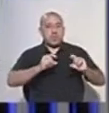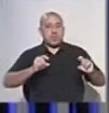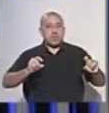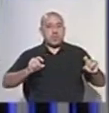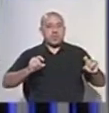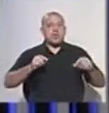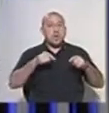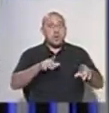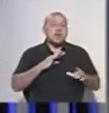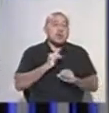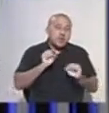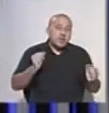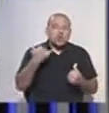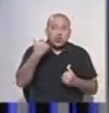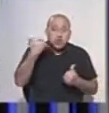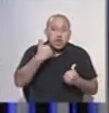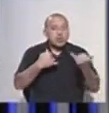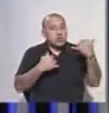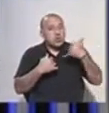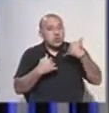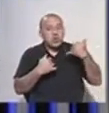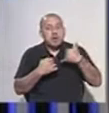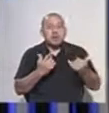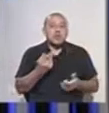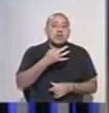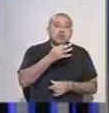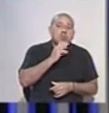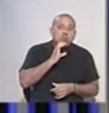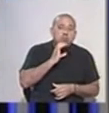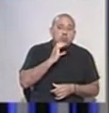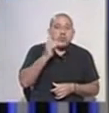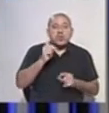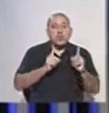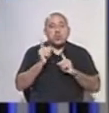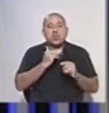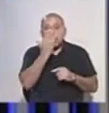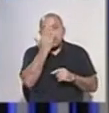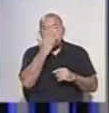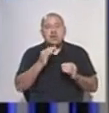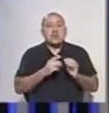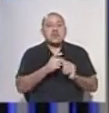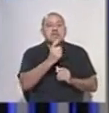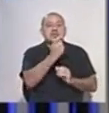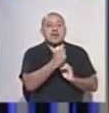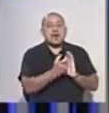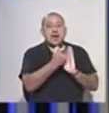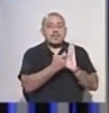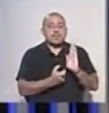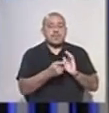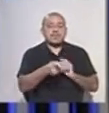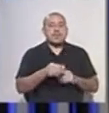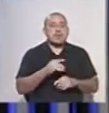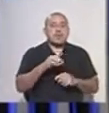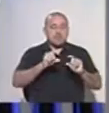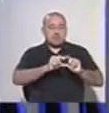alguna buena anécdota de tablado como la que contó el sapo recién. Y que también nos pueden seguir en Instagram, en TNU5, en